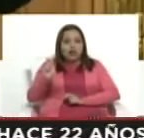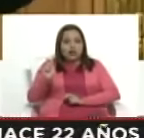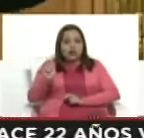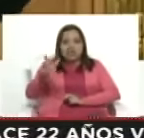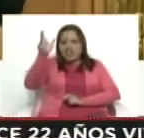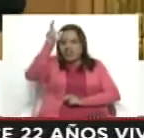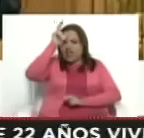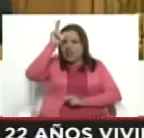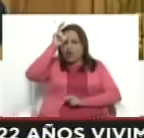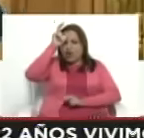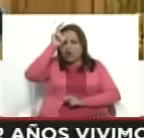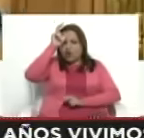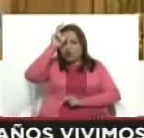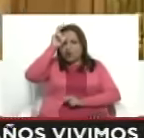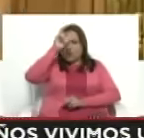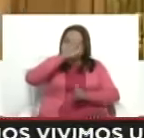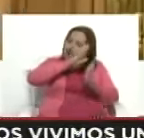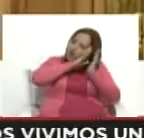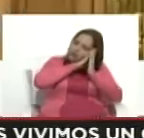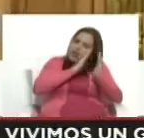Falcón. Dormía en la casa de Nicolás.